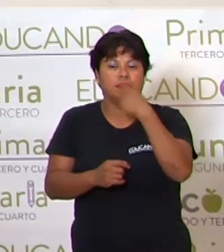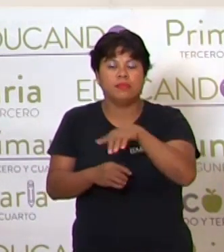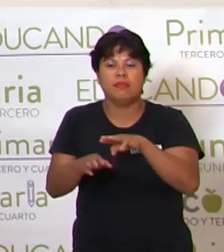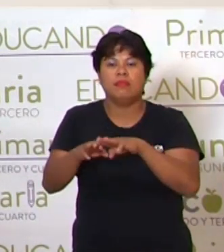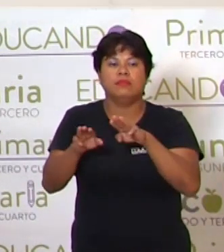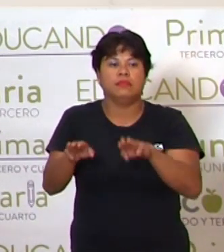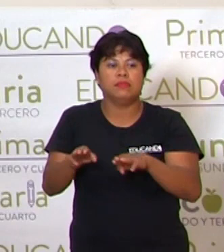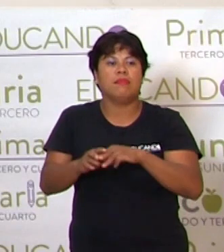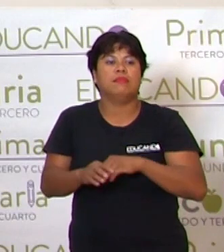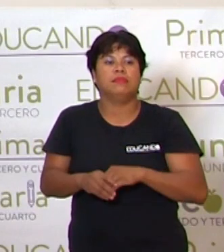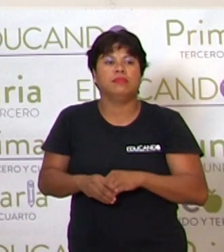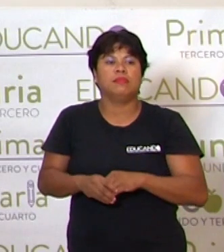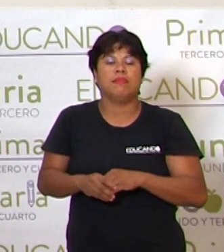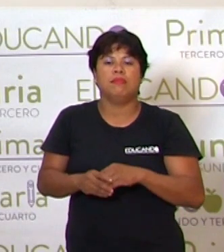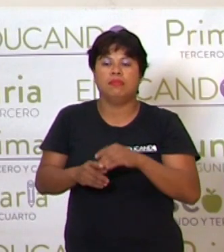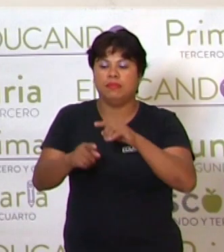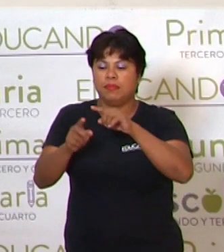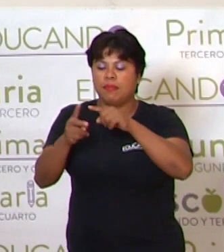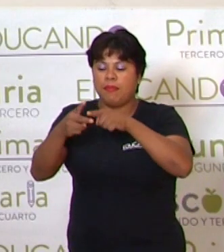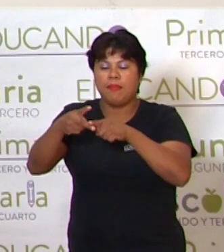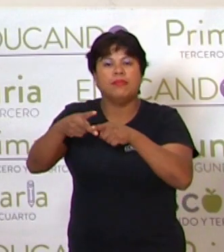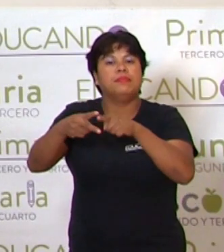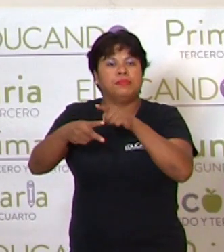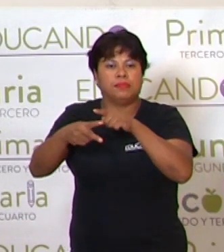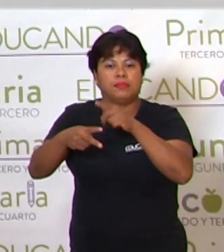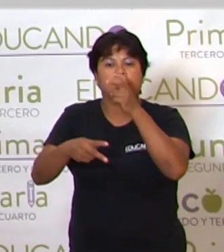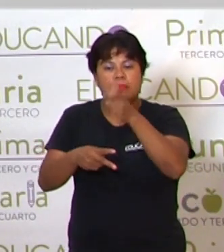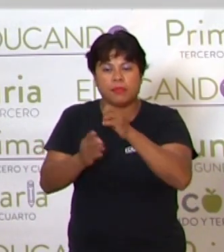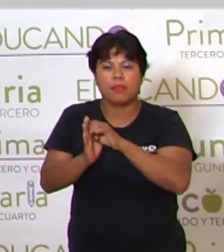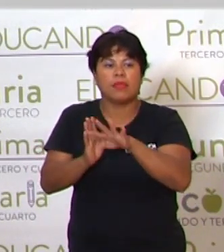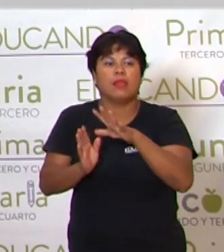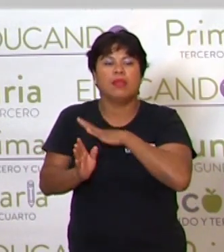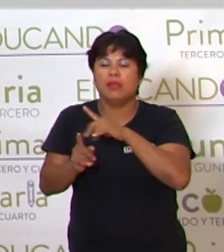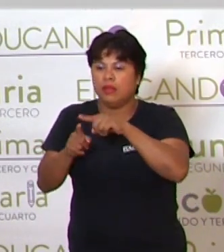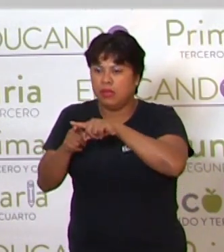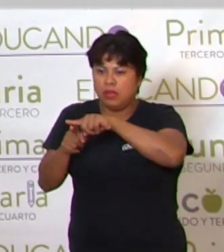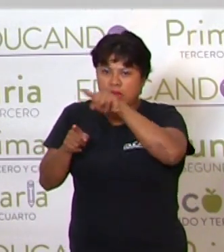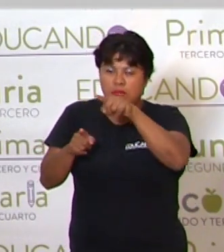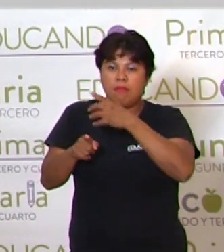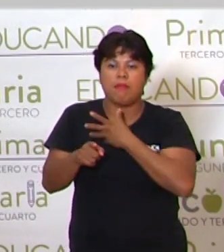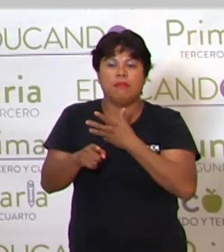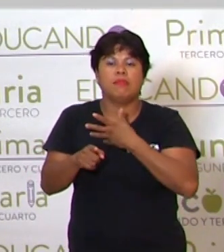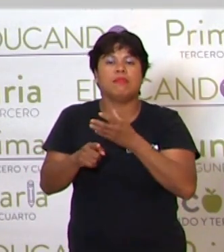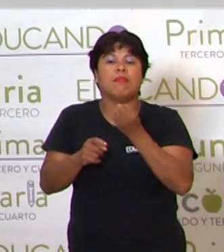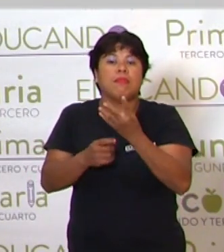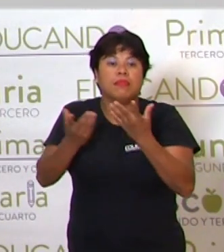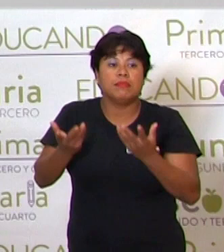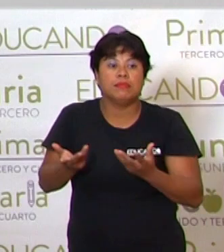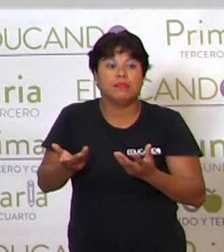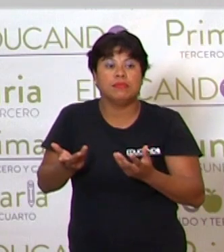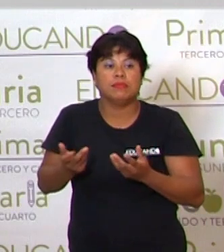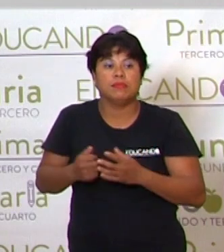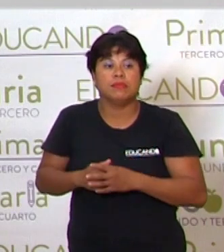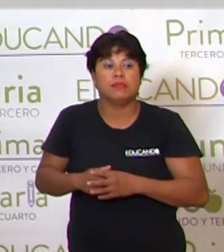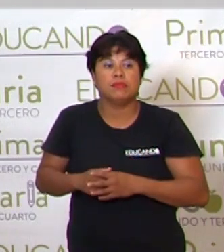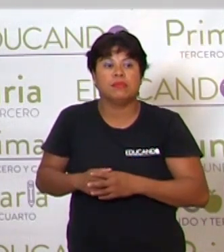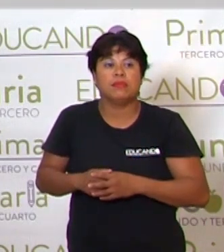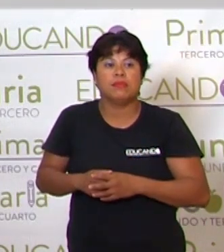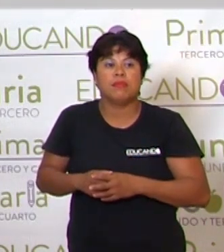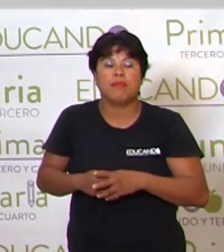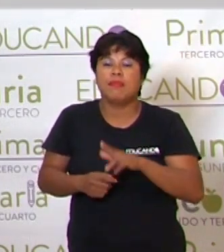medir el ángulo. Quiere decir que de aquí a acá estoy formando un ángulo ¿de cuánto?